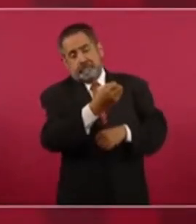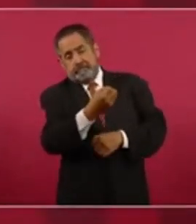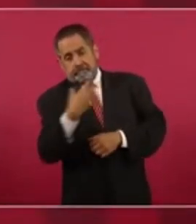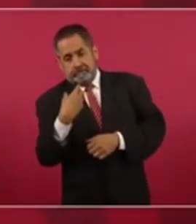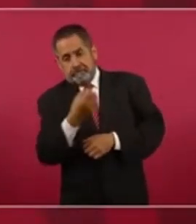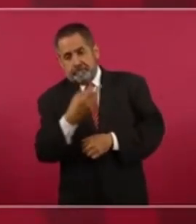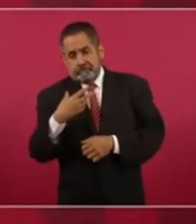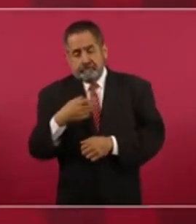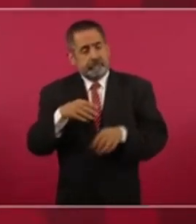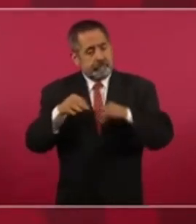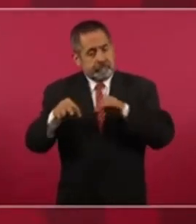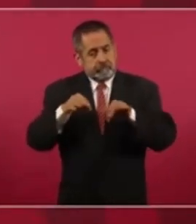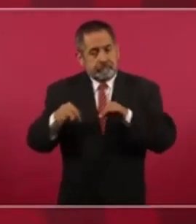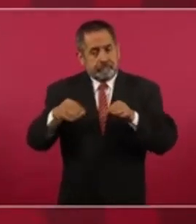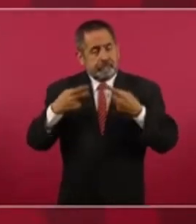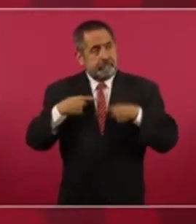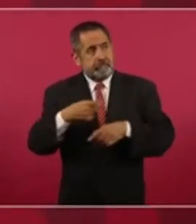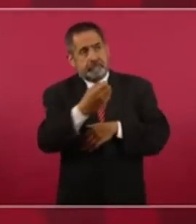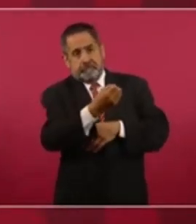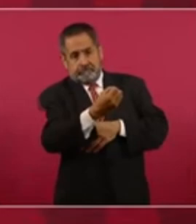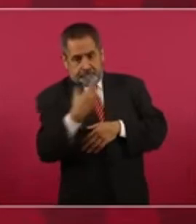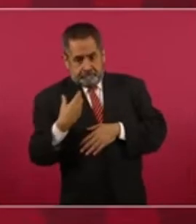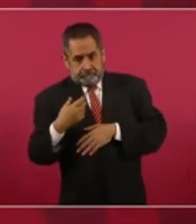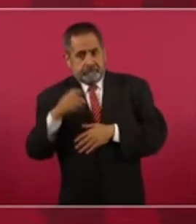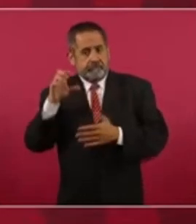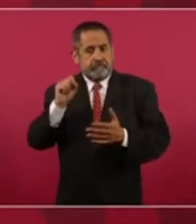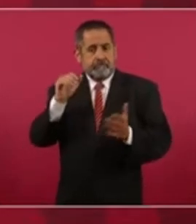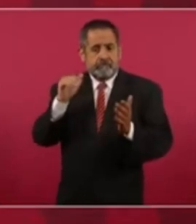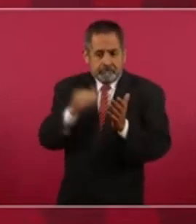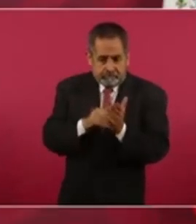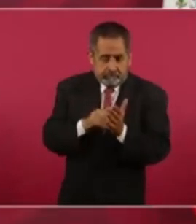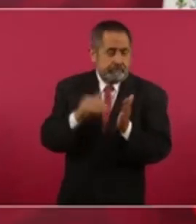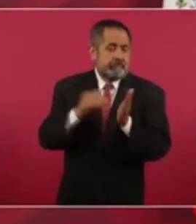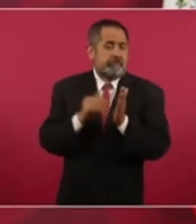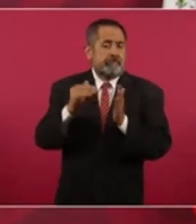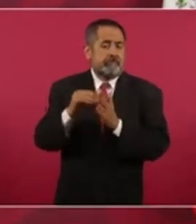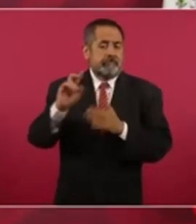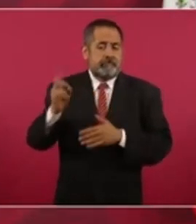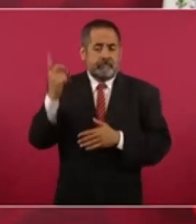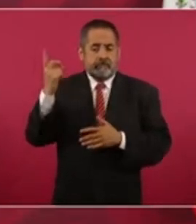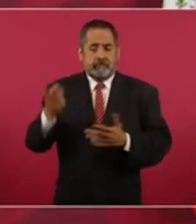60 mil millones de dólares.